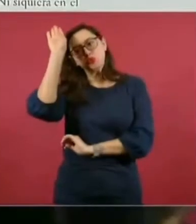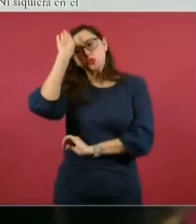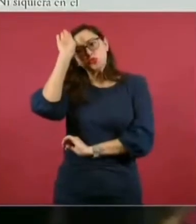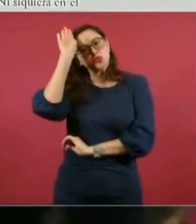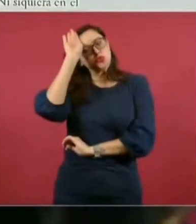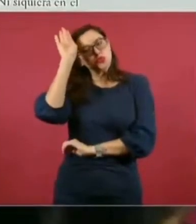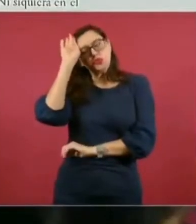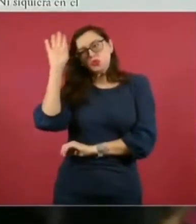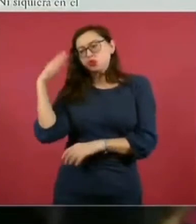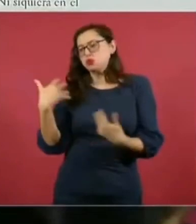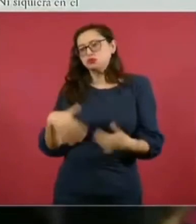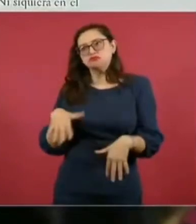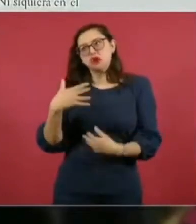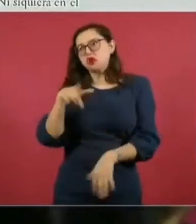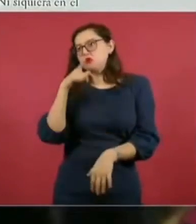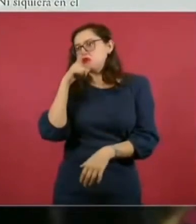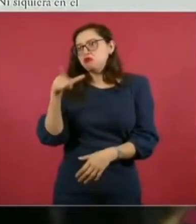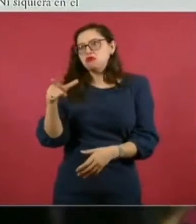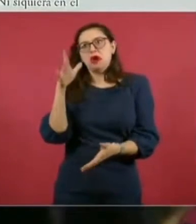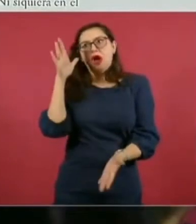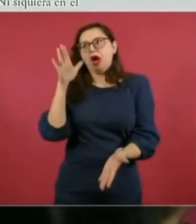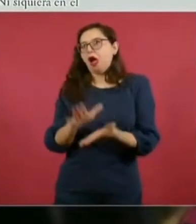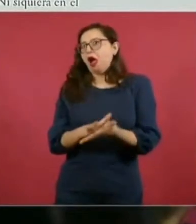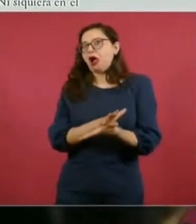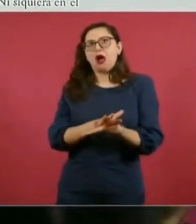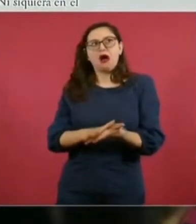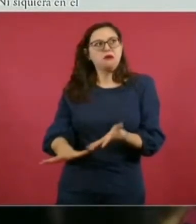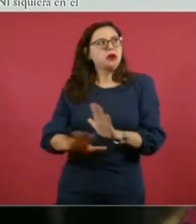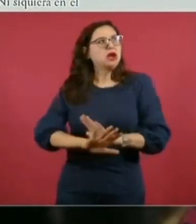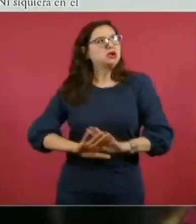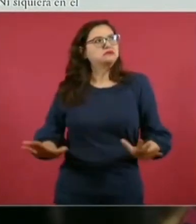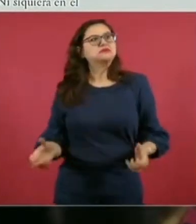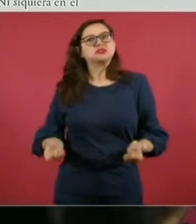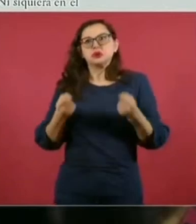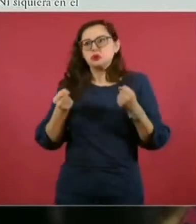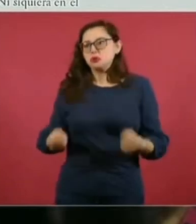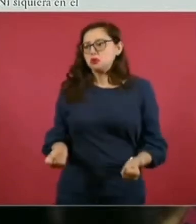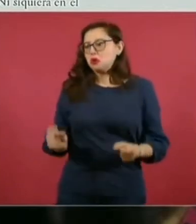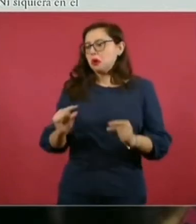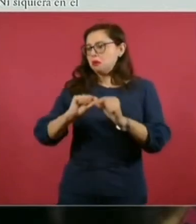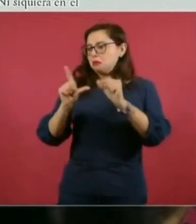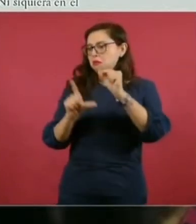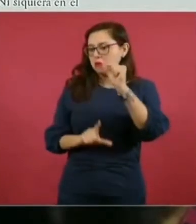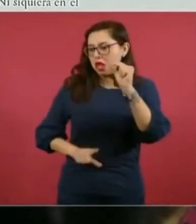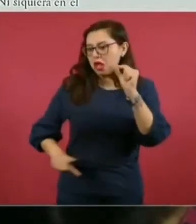y que era necesario privatizar.